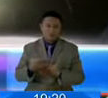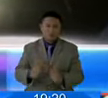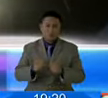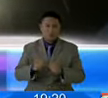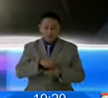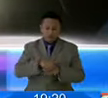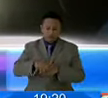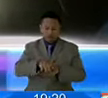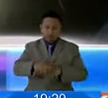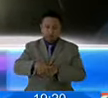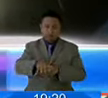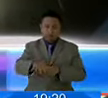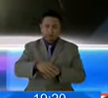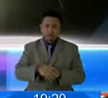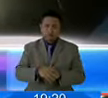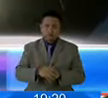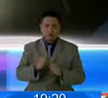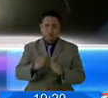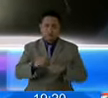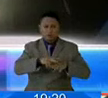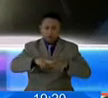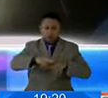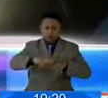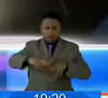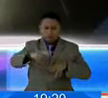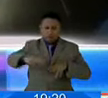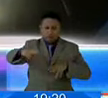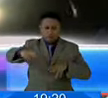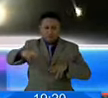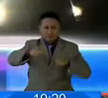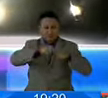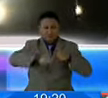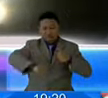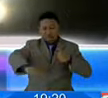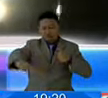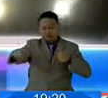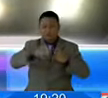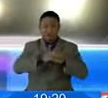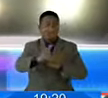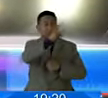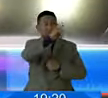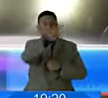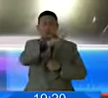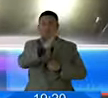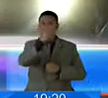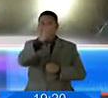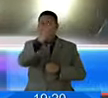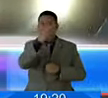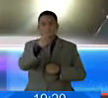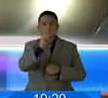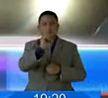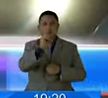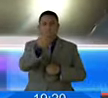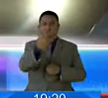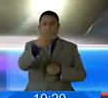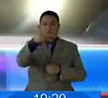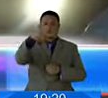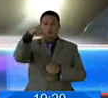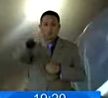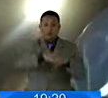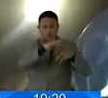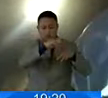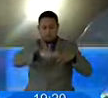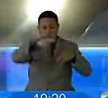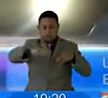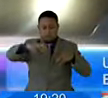corriente lo arrastró mucho, entonces desde arriba lo arrastró siquiera unos 2-3 kilómetros, ha sido